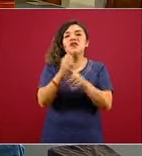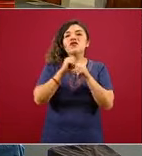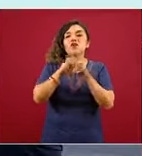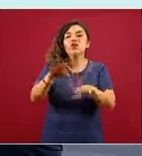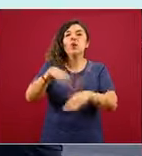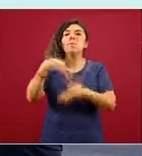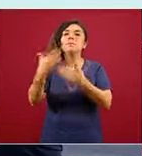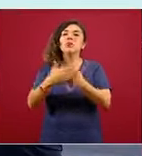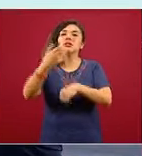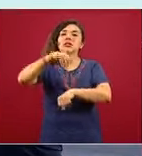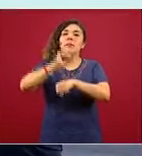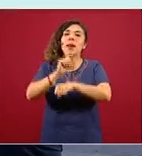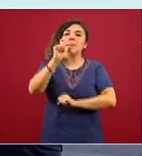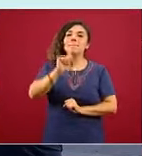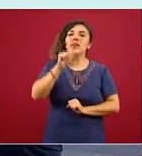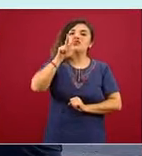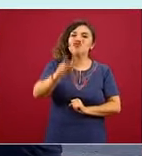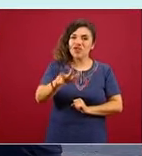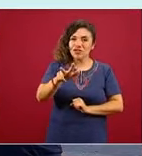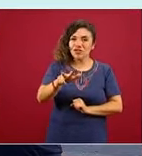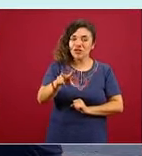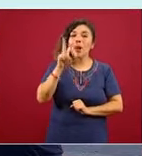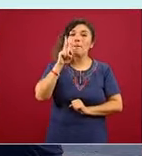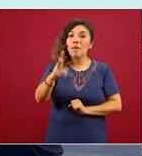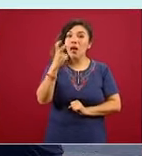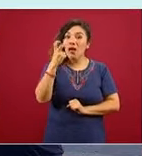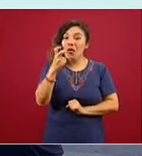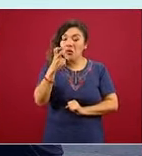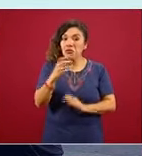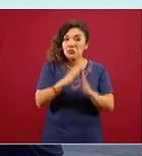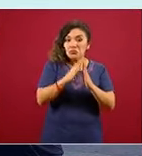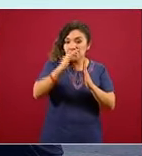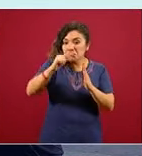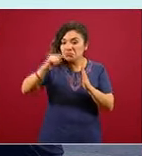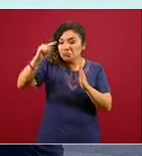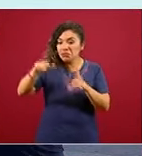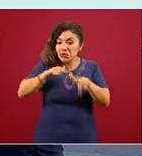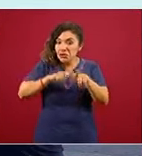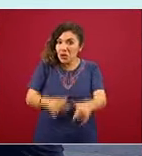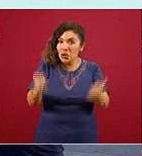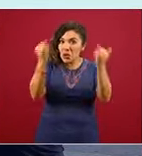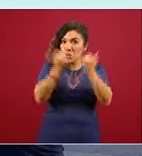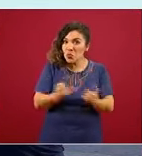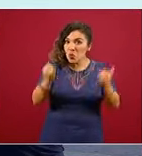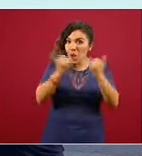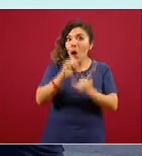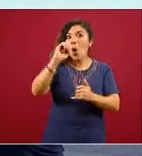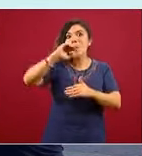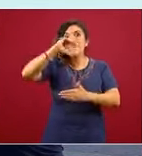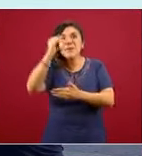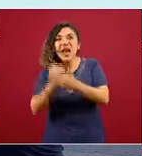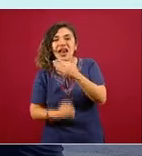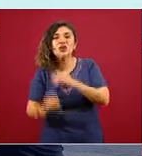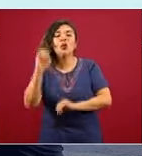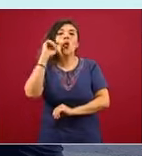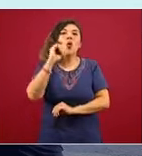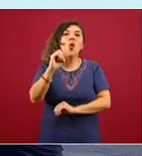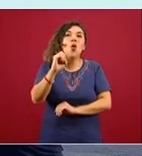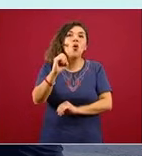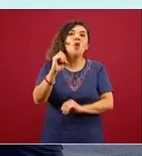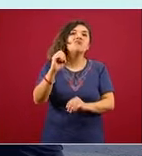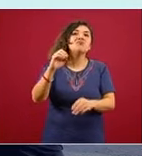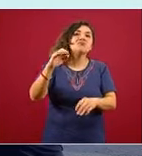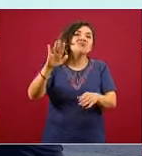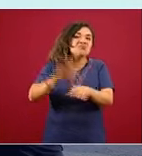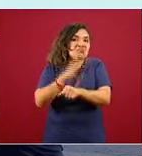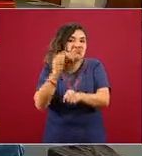semana 28 y entonces vamos a ver si estas tendencias se mantienen de esa manera, han disminuido o están en algún tipo de